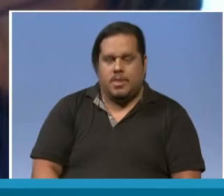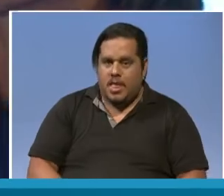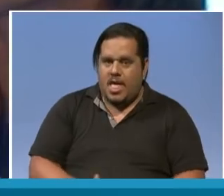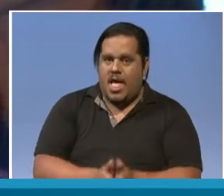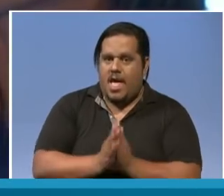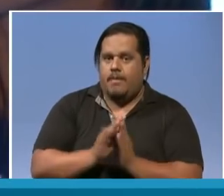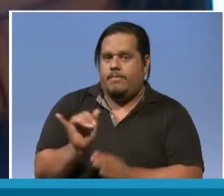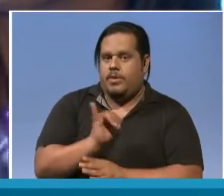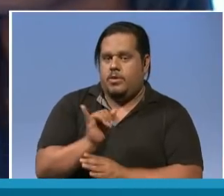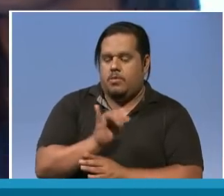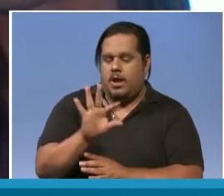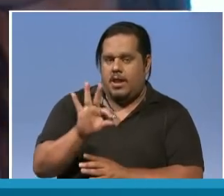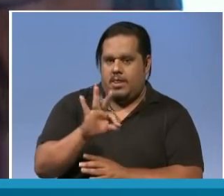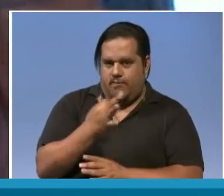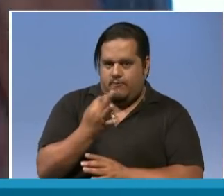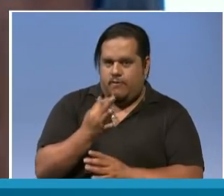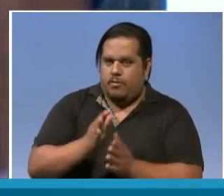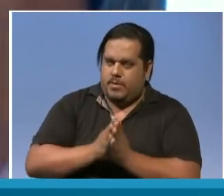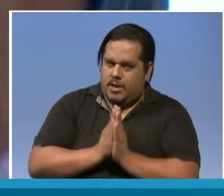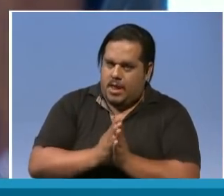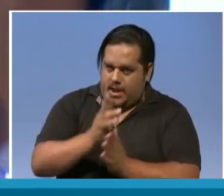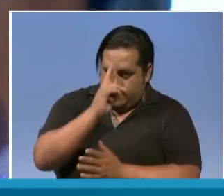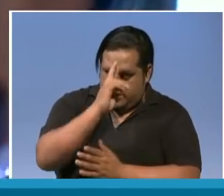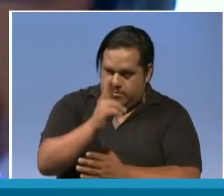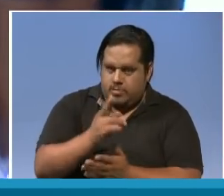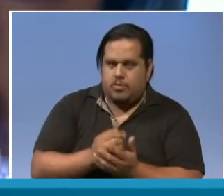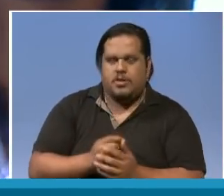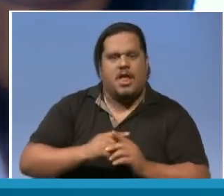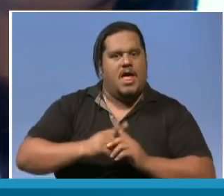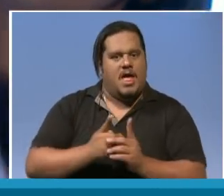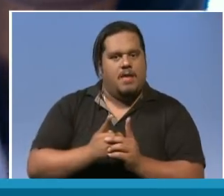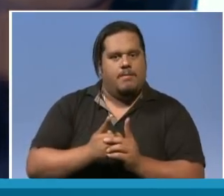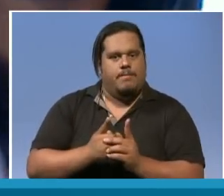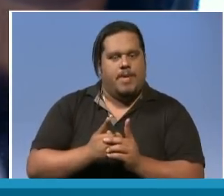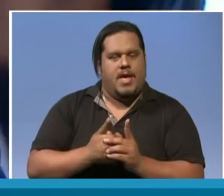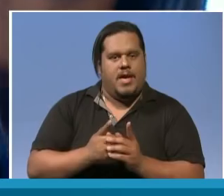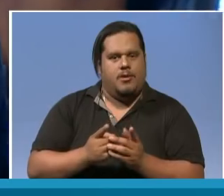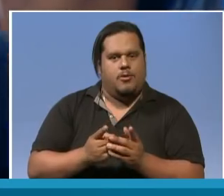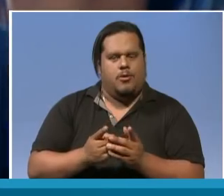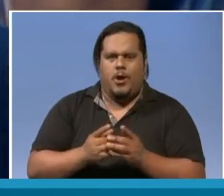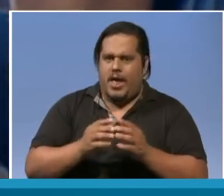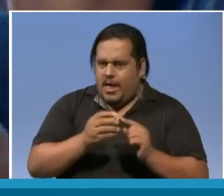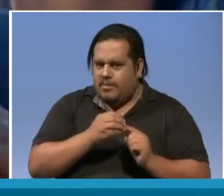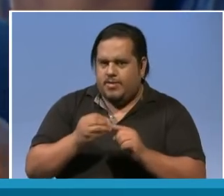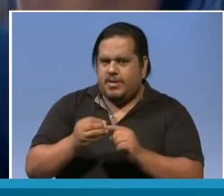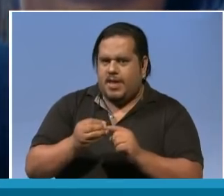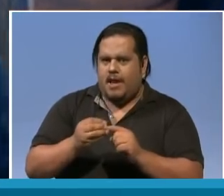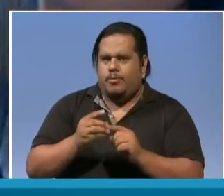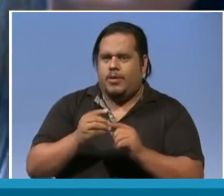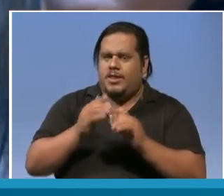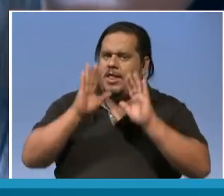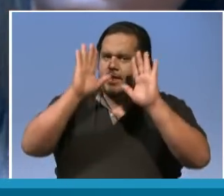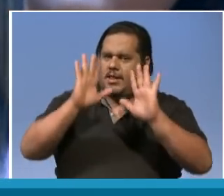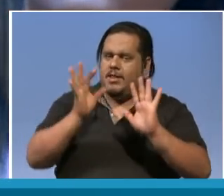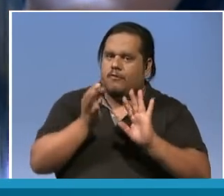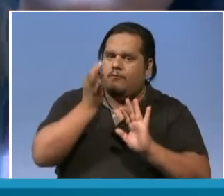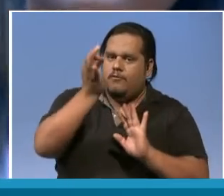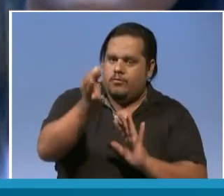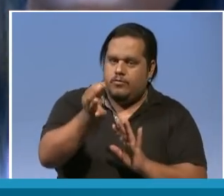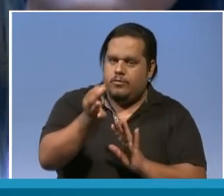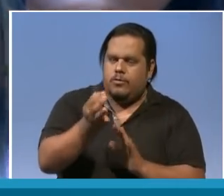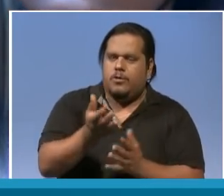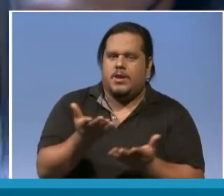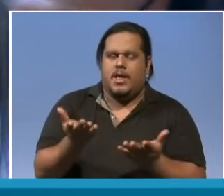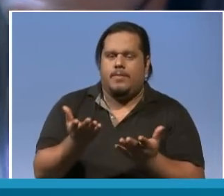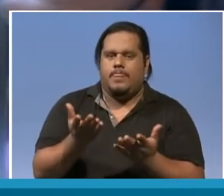Pido también de forma vehemente y respetuosa, pero categórica por ese maravilloso futuro que tenemos por delante, a